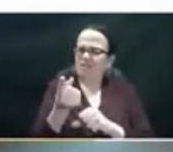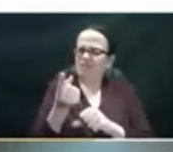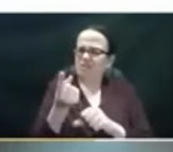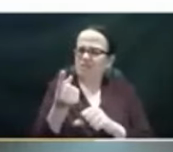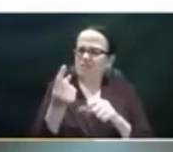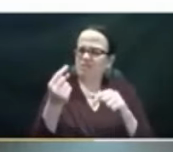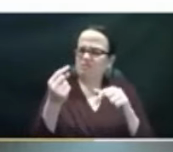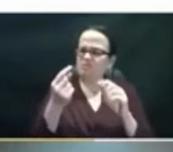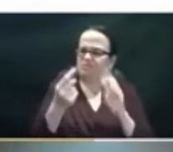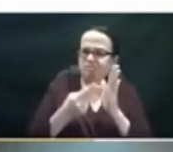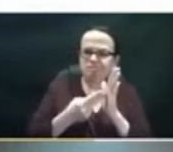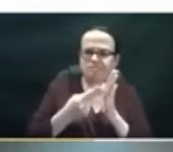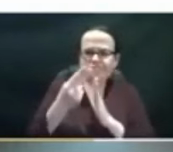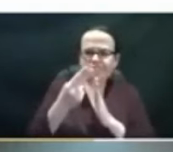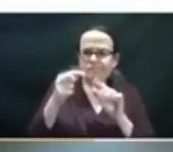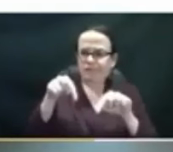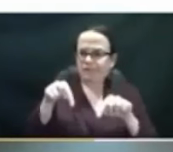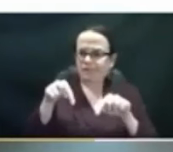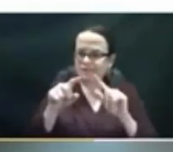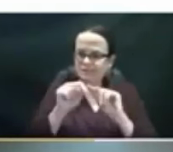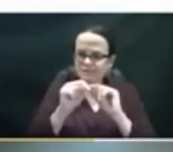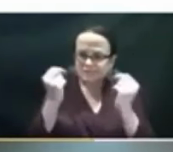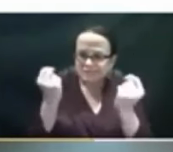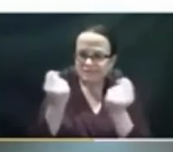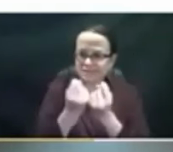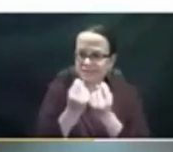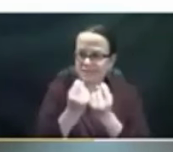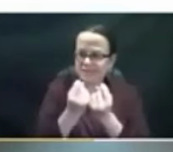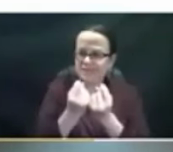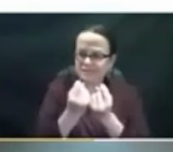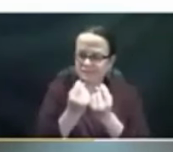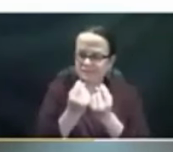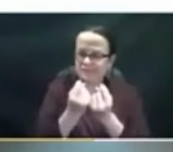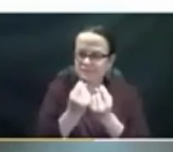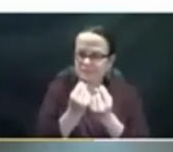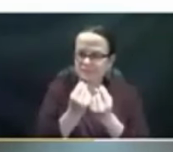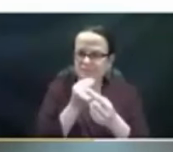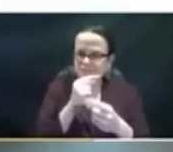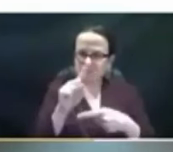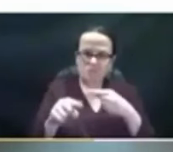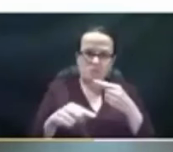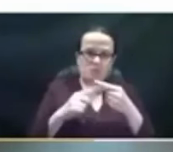Y puedo decir verazmente, ser parte de este equipo,